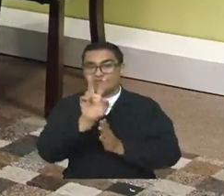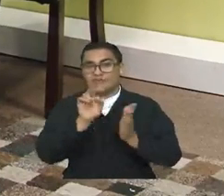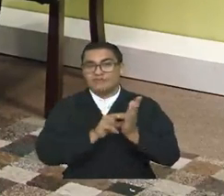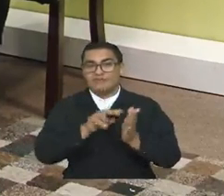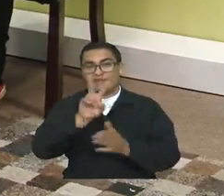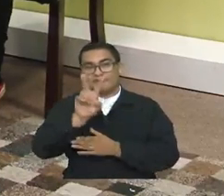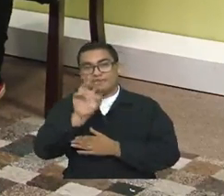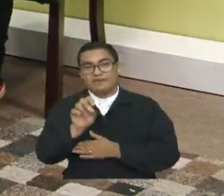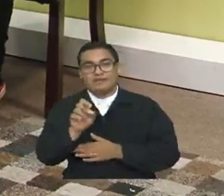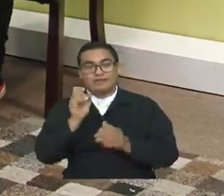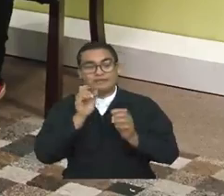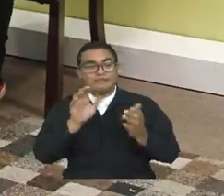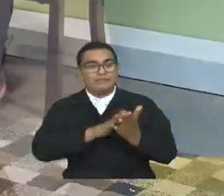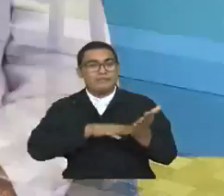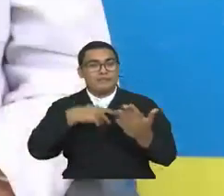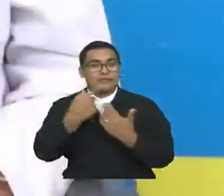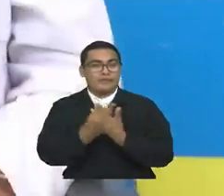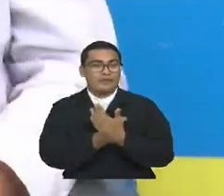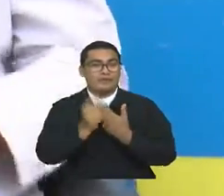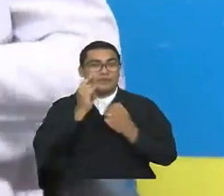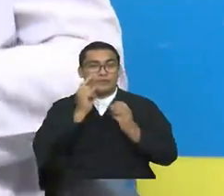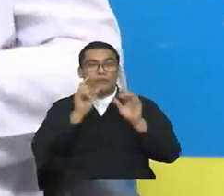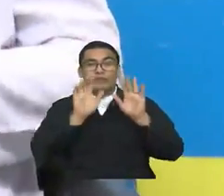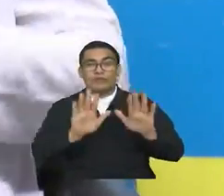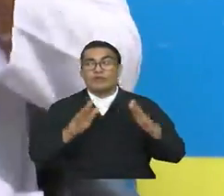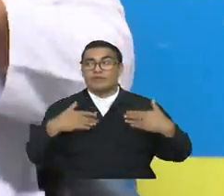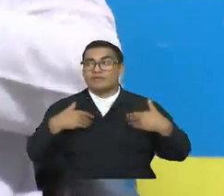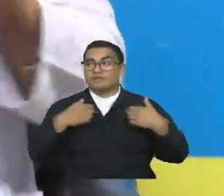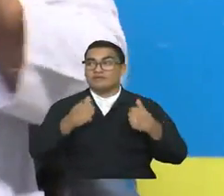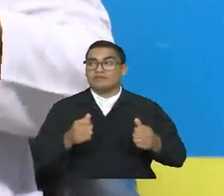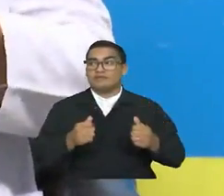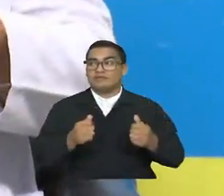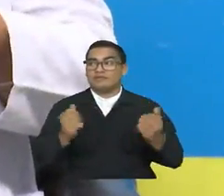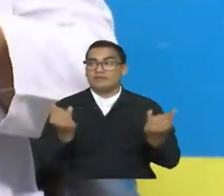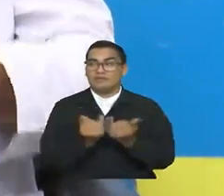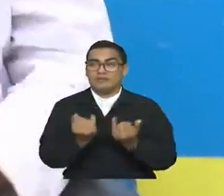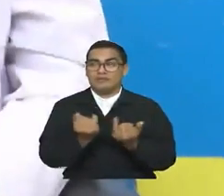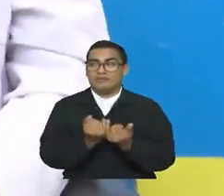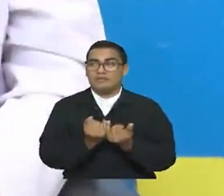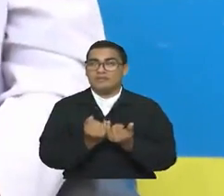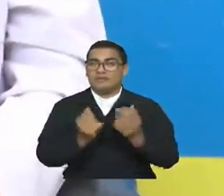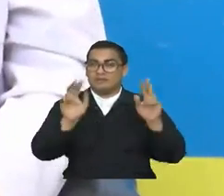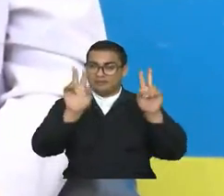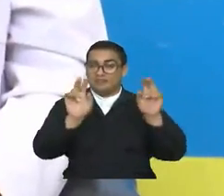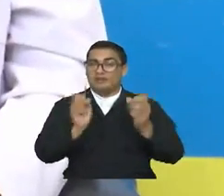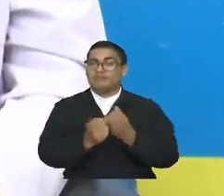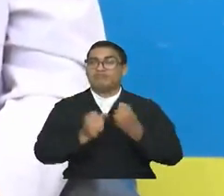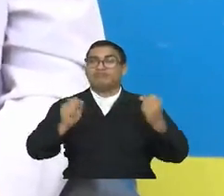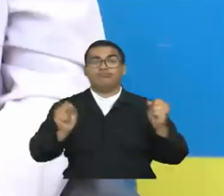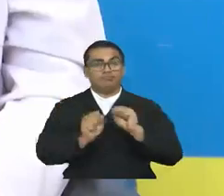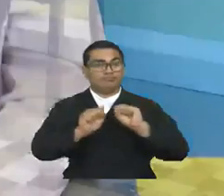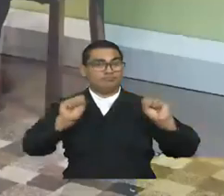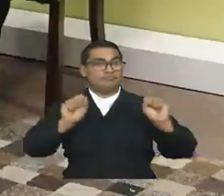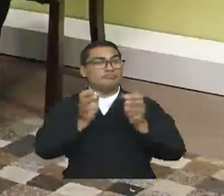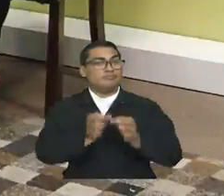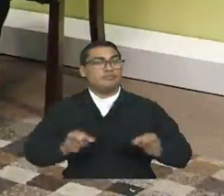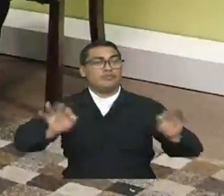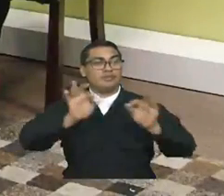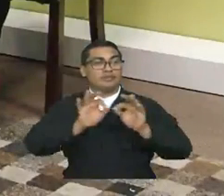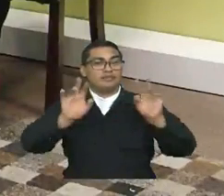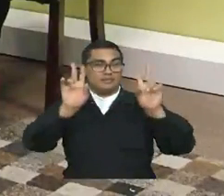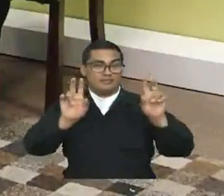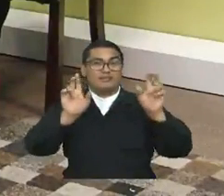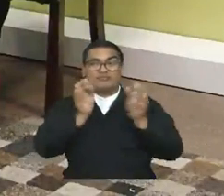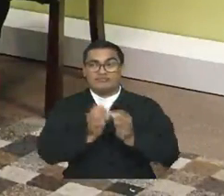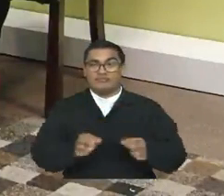este programa de Prevenir de Salud con nosotros. Habrá y sobre que todo hablar de un tema tan, ejercicio. Sobre todo hablar de este tema muy importante que es para todas